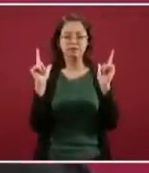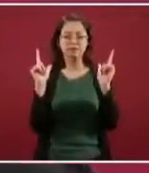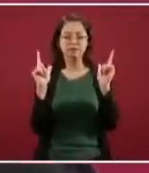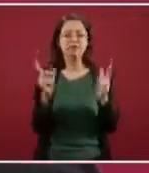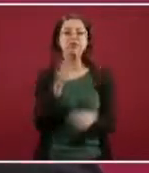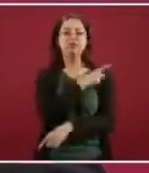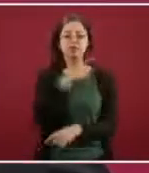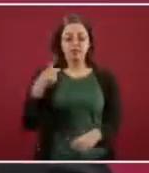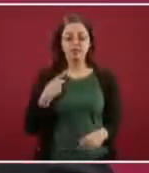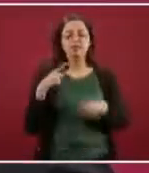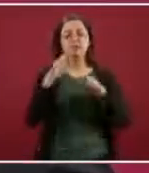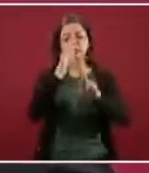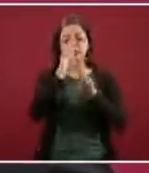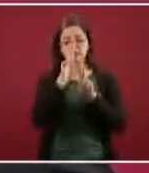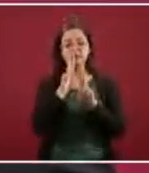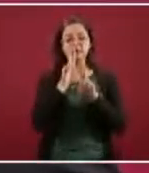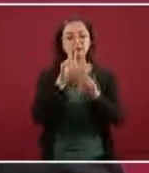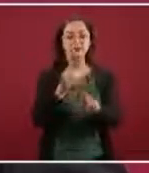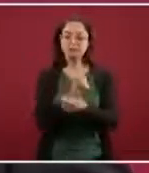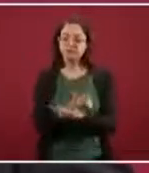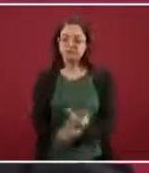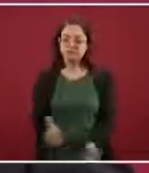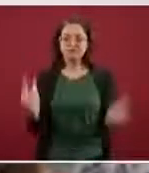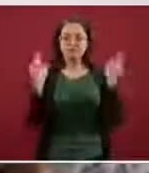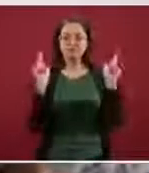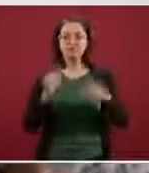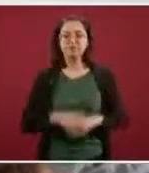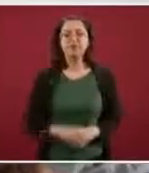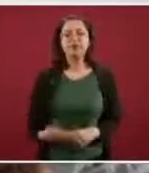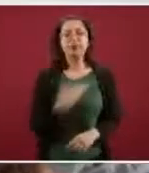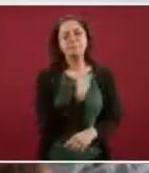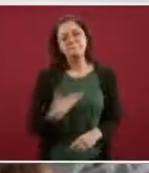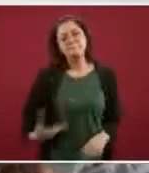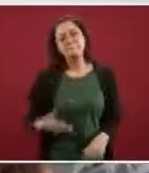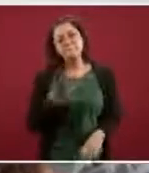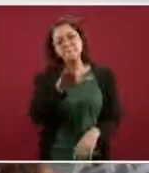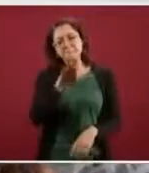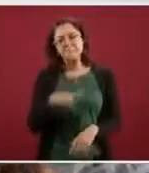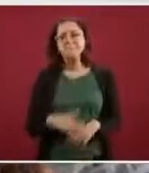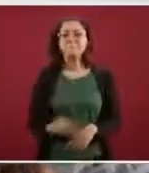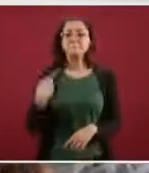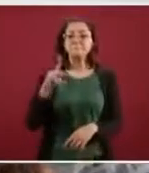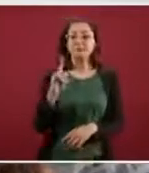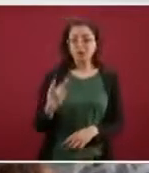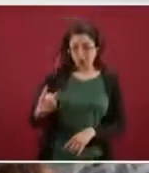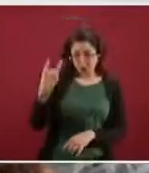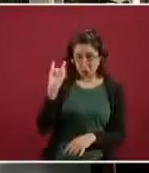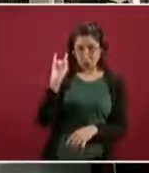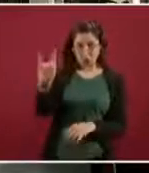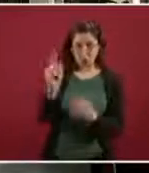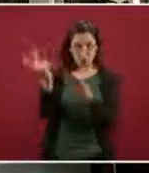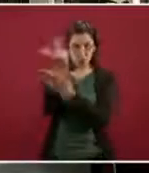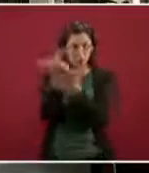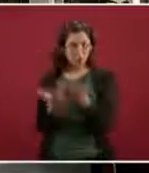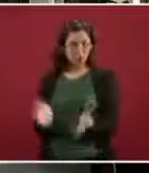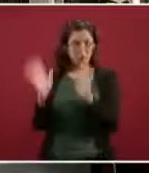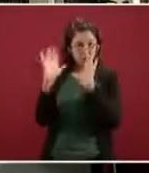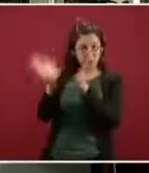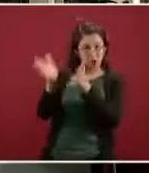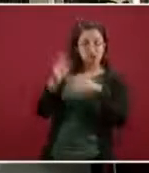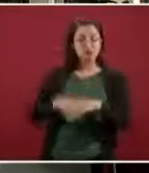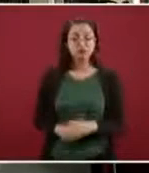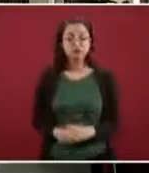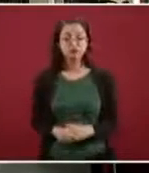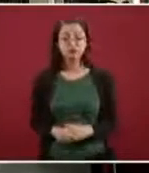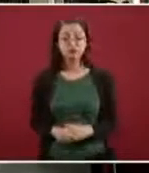que se respete la libertad. Presidente, pero la pintura se quedaría en la exposición, ¿sería así? Es